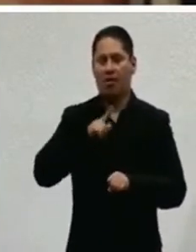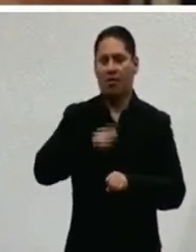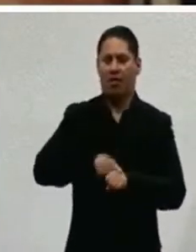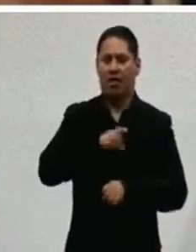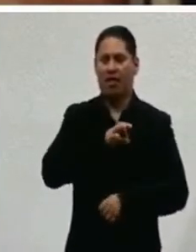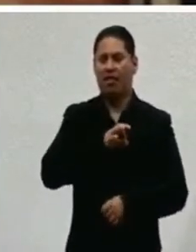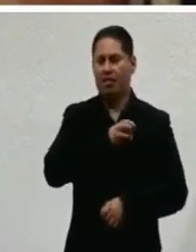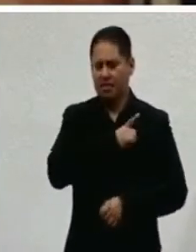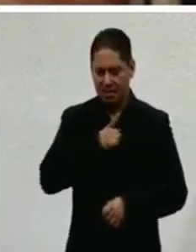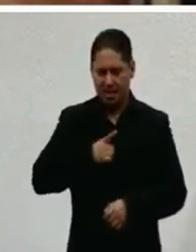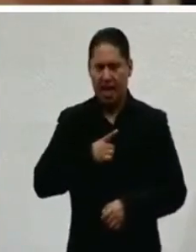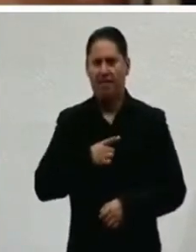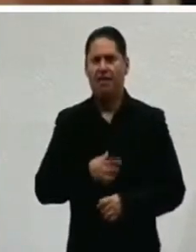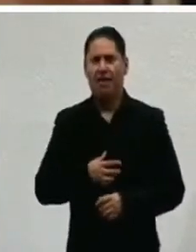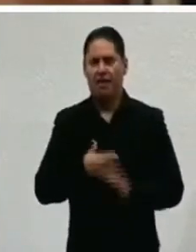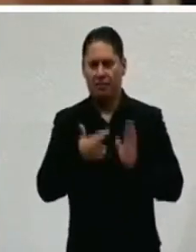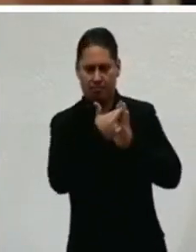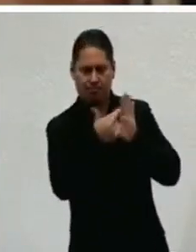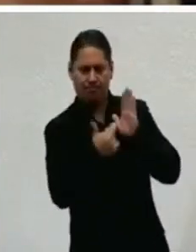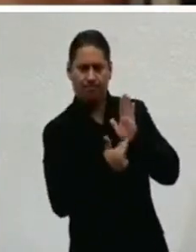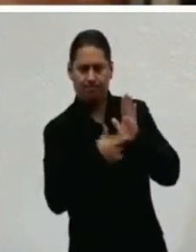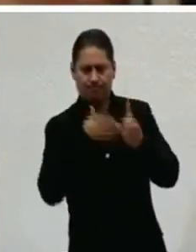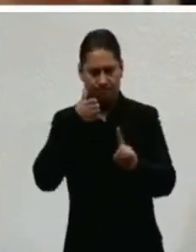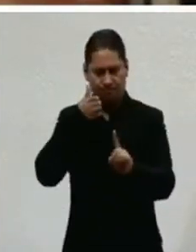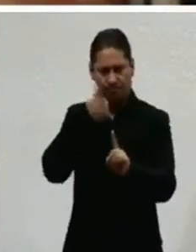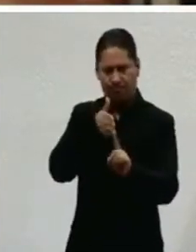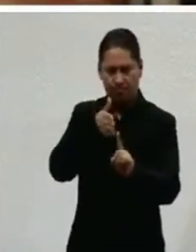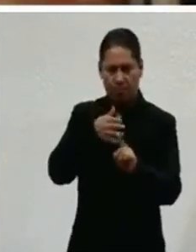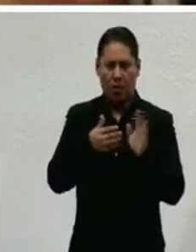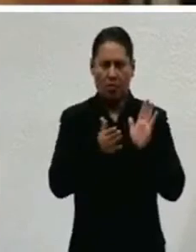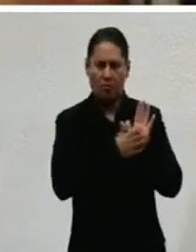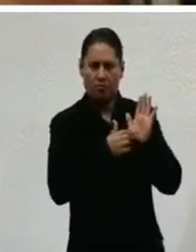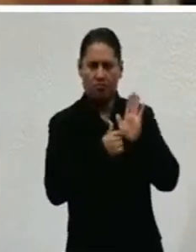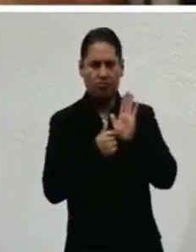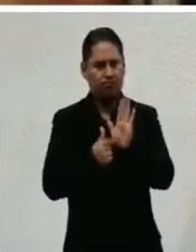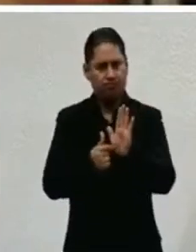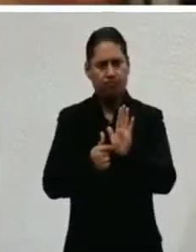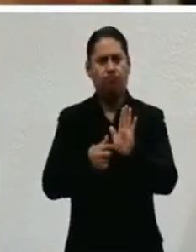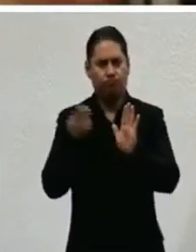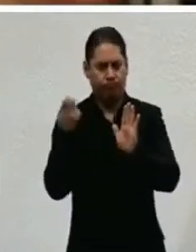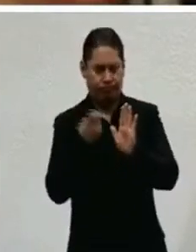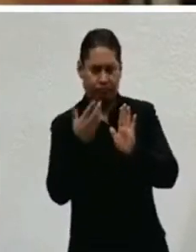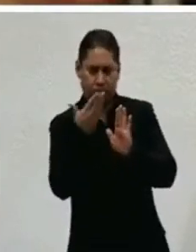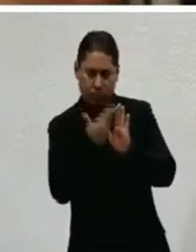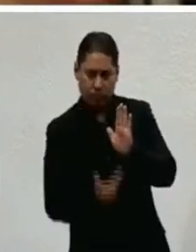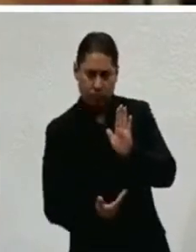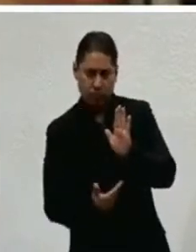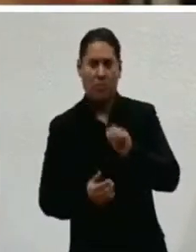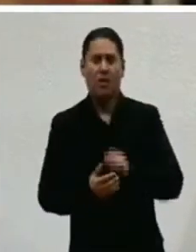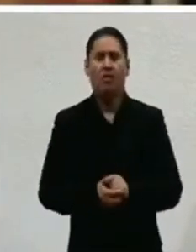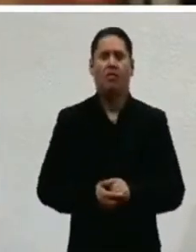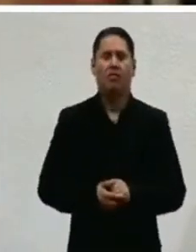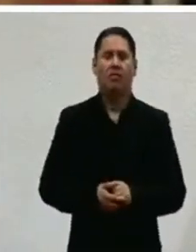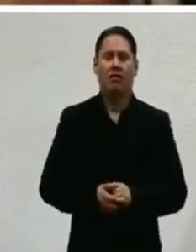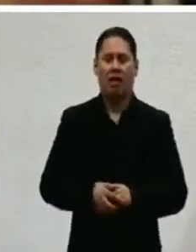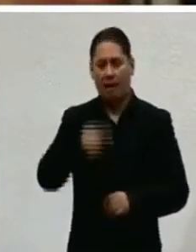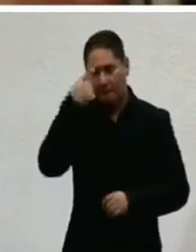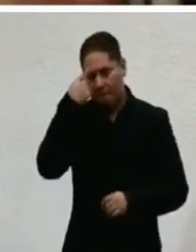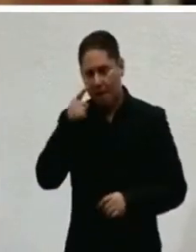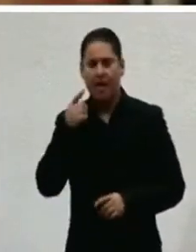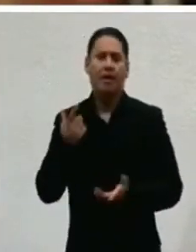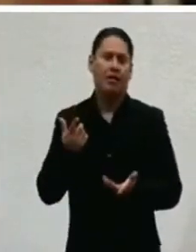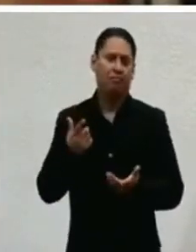estar acorde a las políticas, metas fijadas en el Plan de Desarrollo Municipal, y por ello es tan trascendental